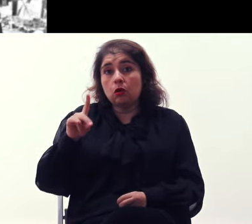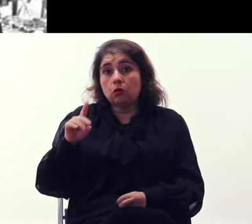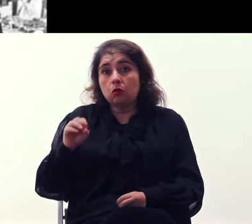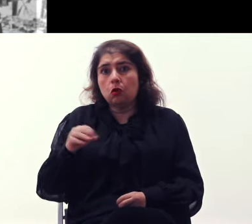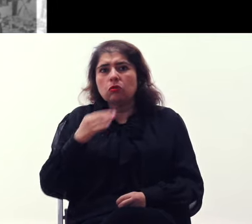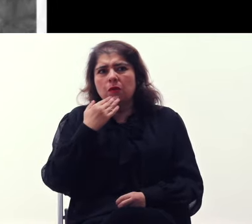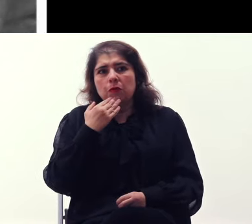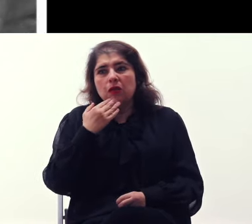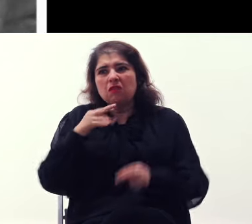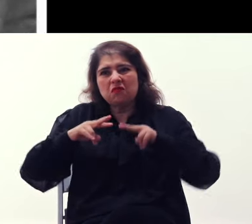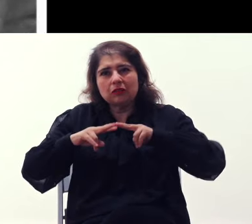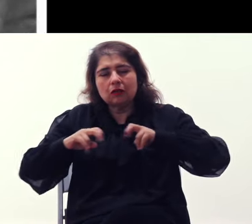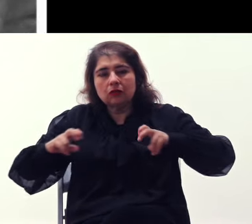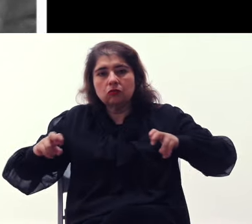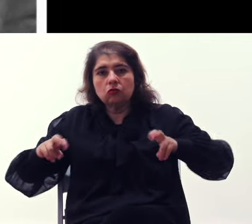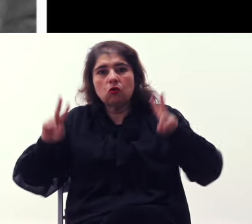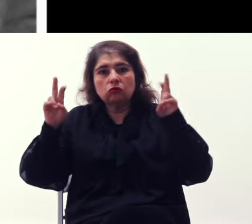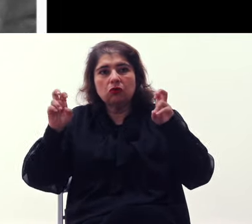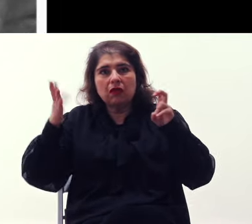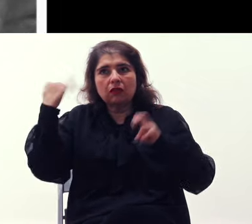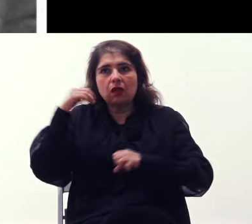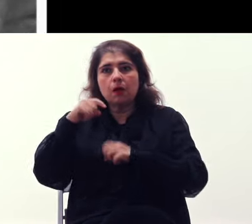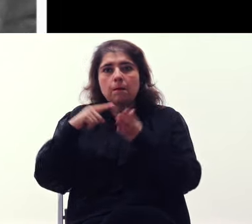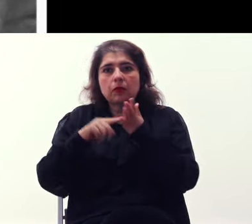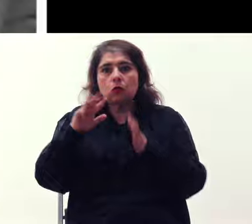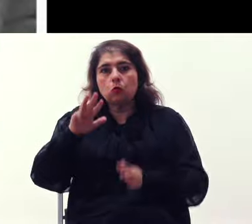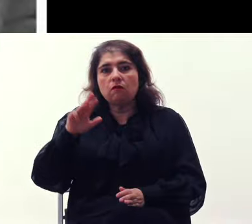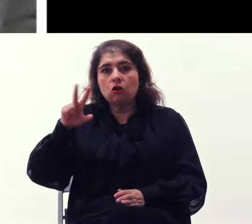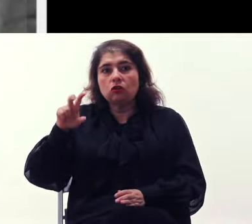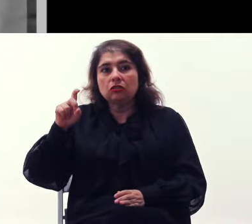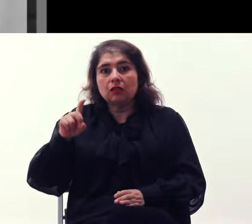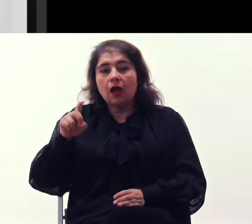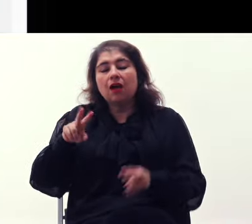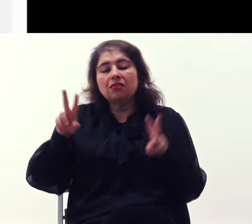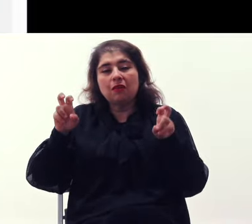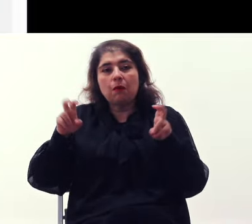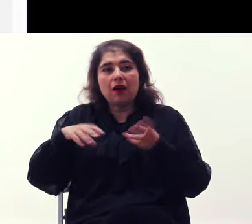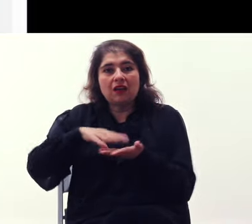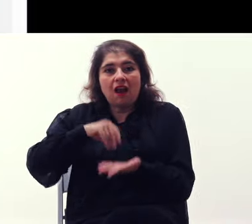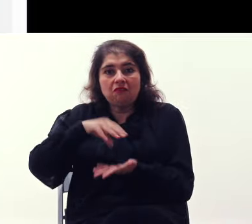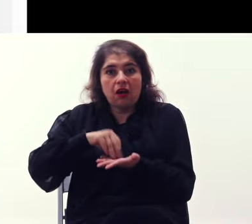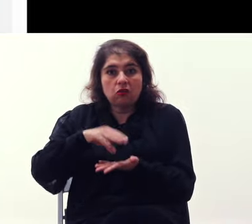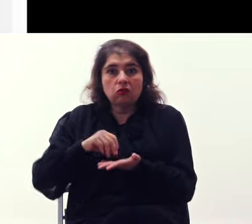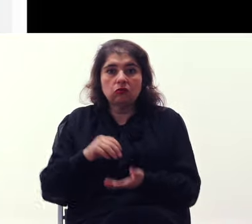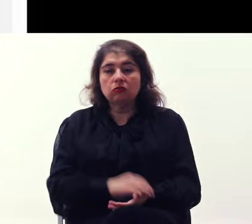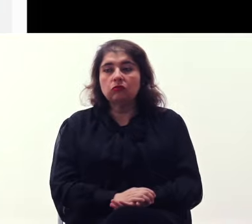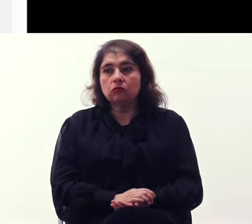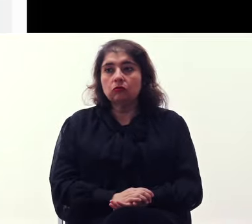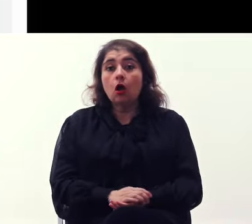Vilches, que termina siendo también una investigación sobre lo que se llamó en los años 80 los desplazamientos del grabado,